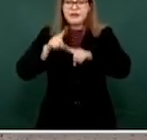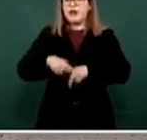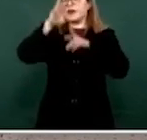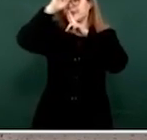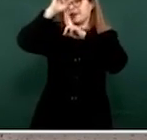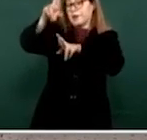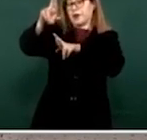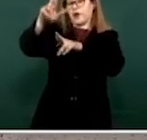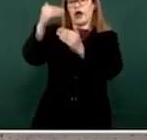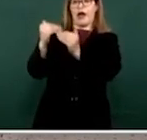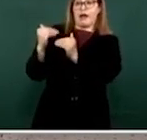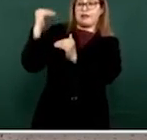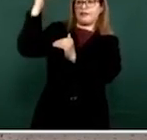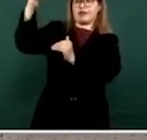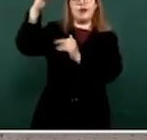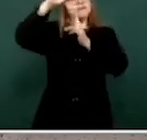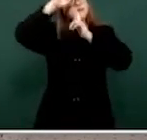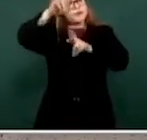respetamos a los de arriba,